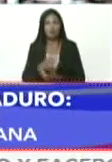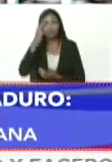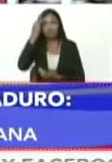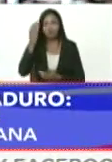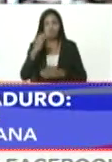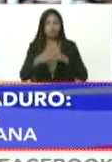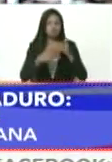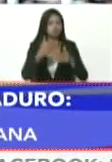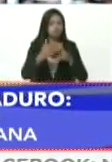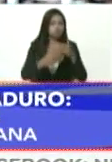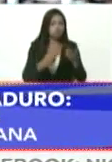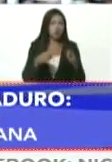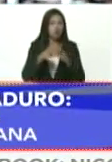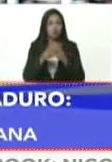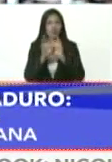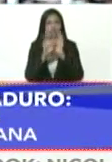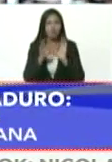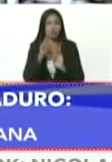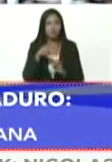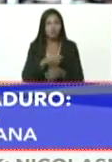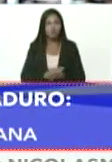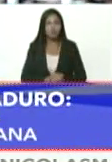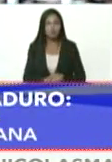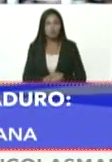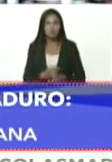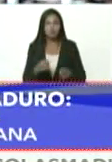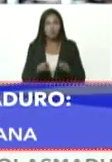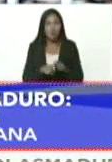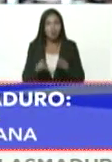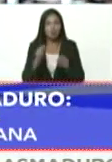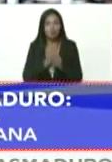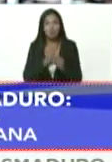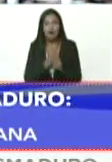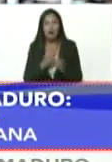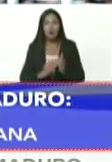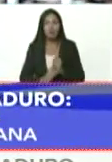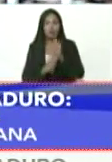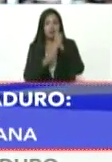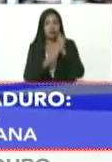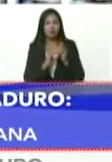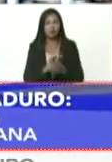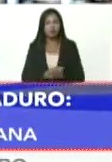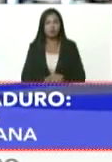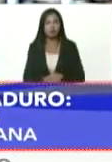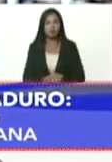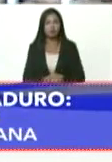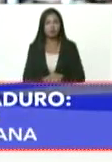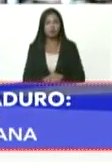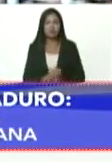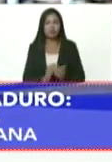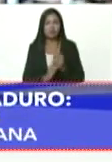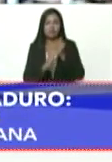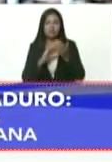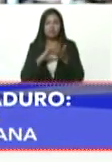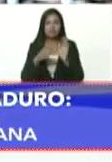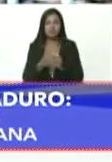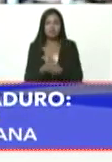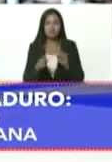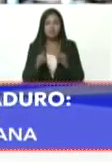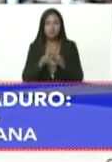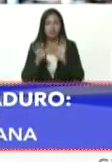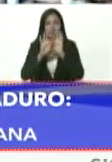poco. Eso implica un gran trabajo de liderazgo. Líderes, lideresas,